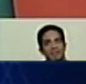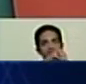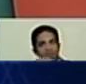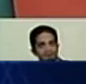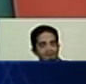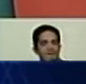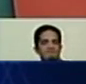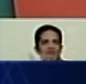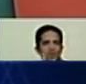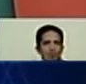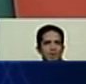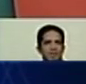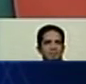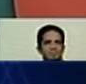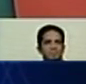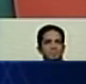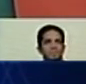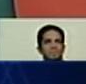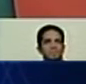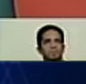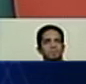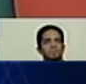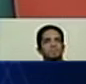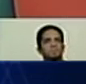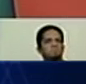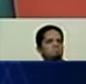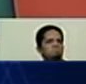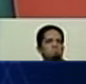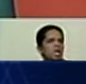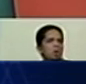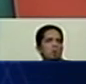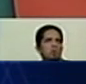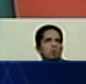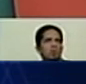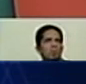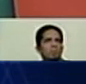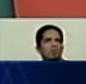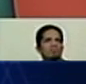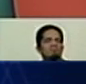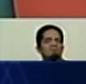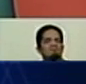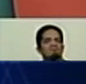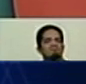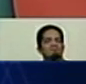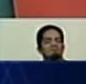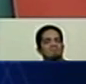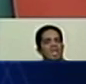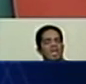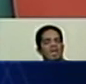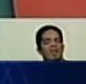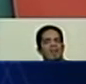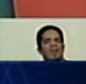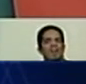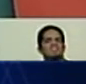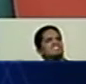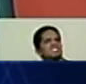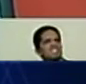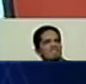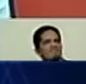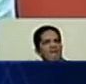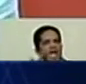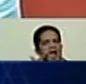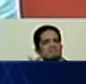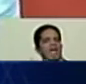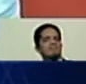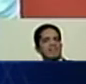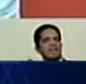Venezuela. En lo diplomático es un grupo cipayo, servil a los intereses de Washington. Y en lo institucional